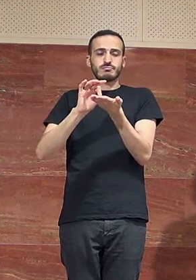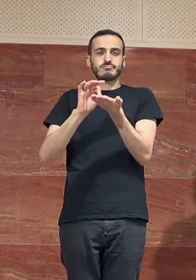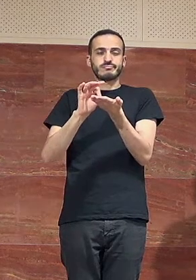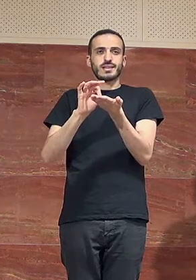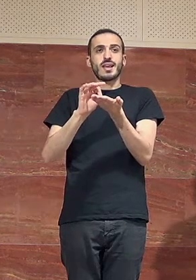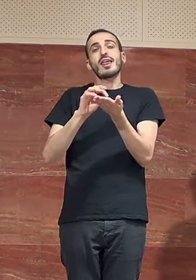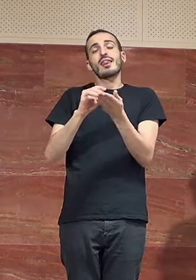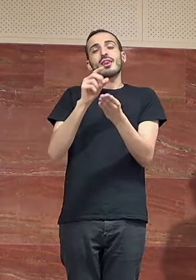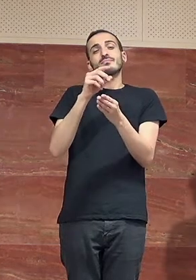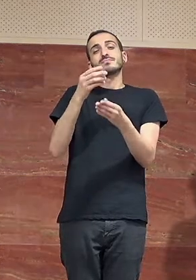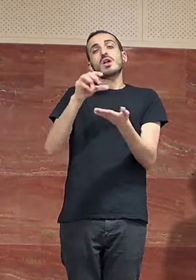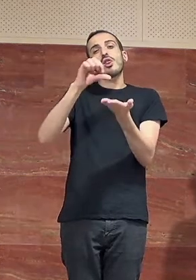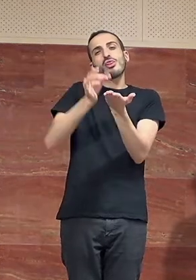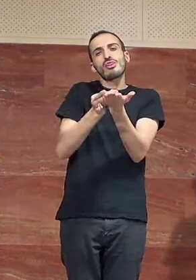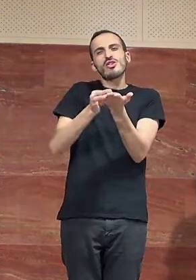ciudad.